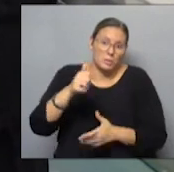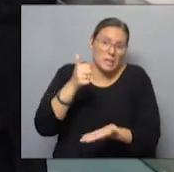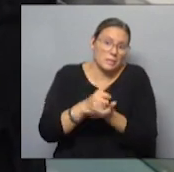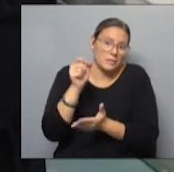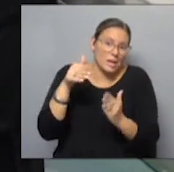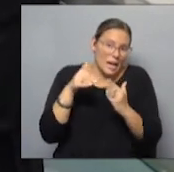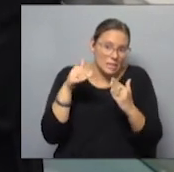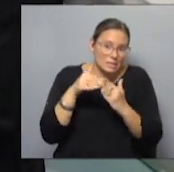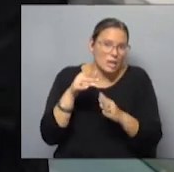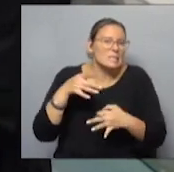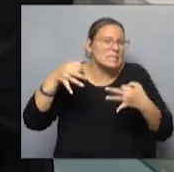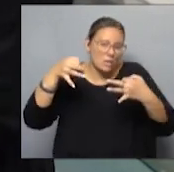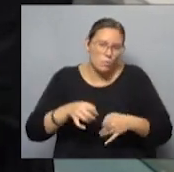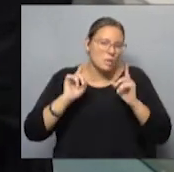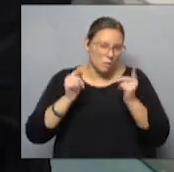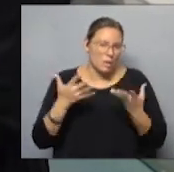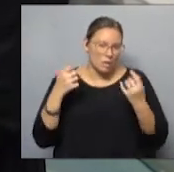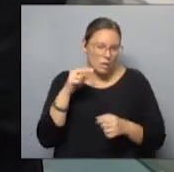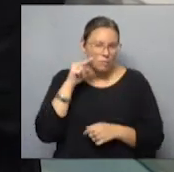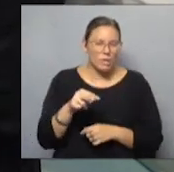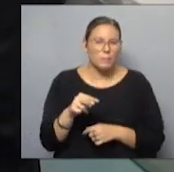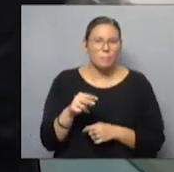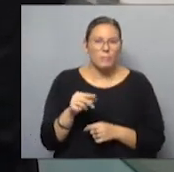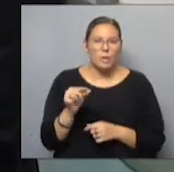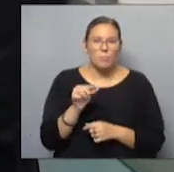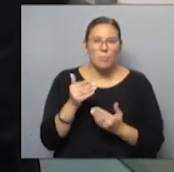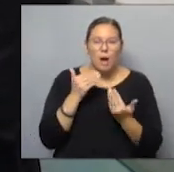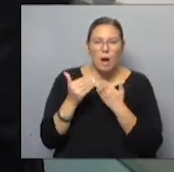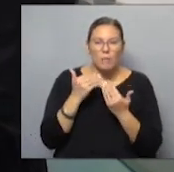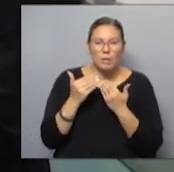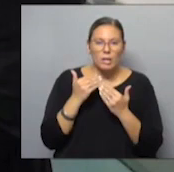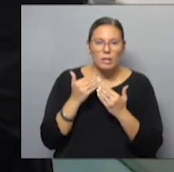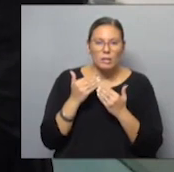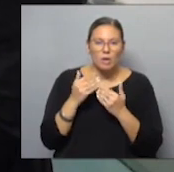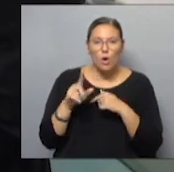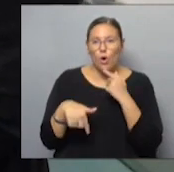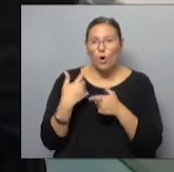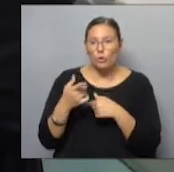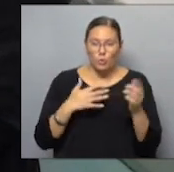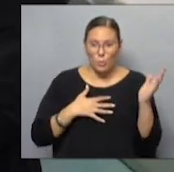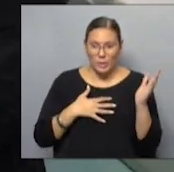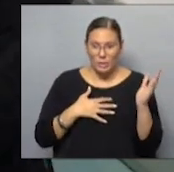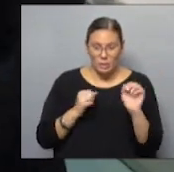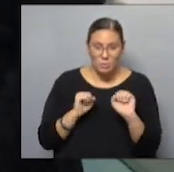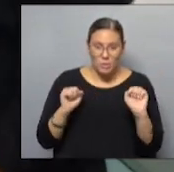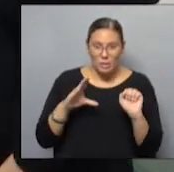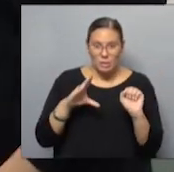yo estoy segura que también. Ahora capaz que hablamos un poquito también con otros de los bailarines,